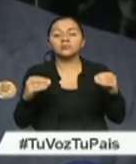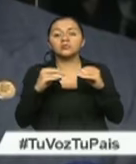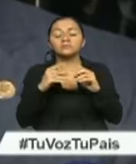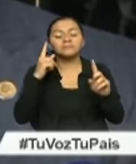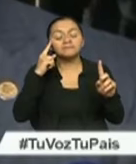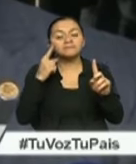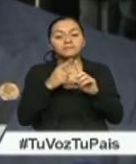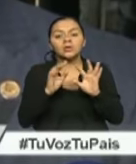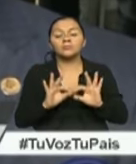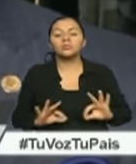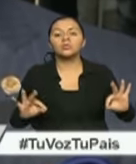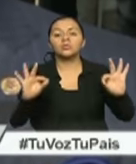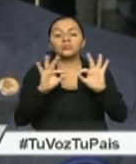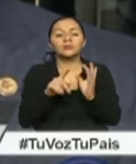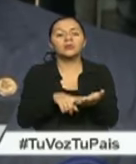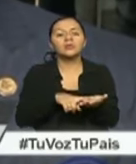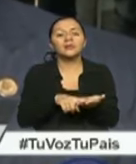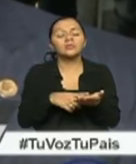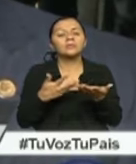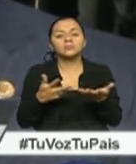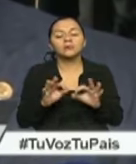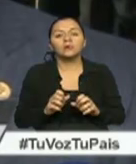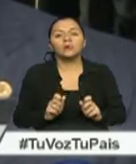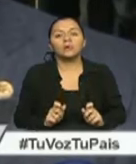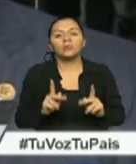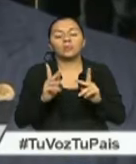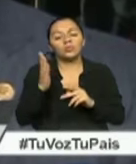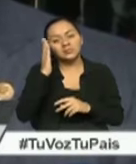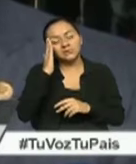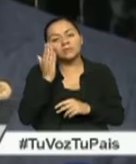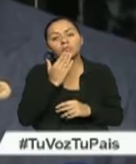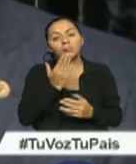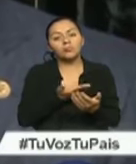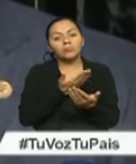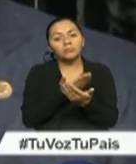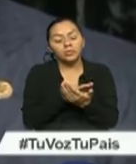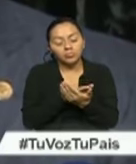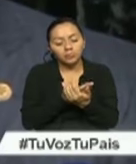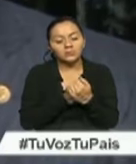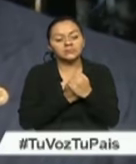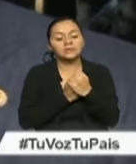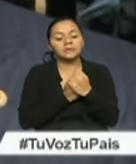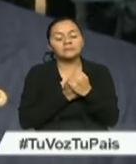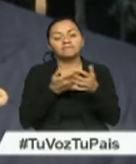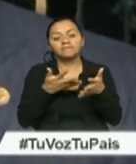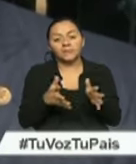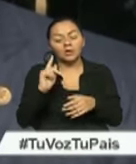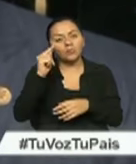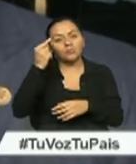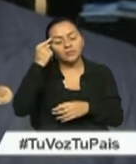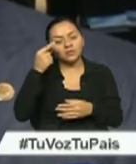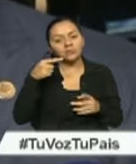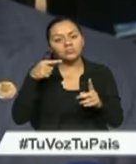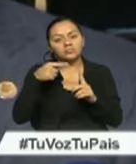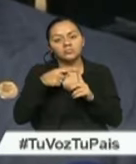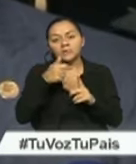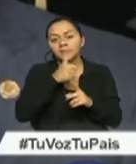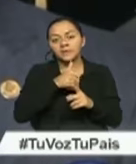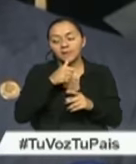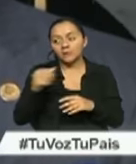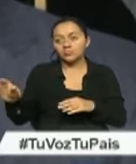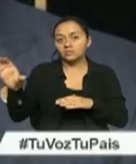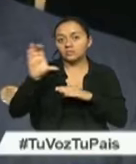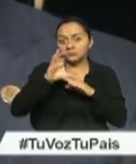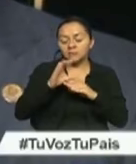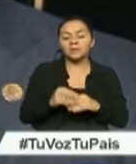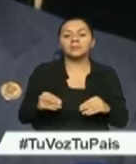fundamental de estas reuniones es que son oportunidades para saber cuál es el planteamiento que lleva el gobierno hacia el sector privado, y el sector